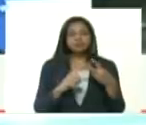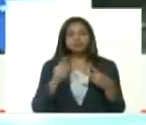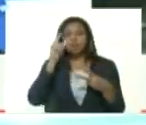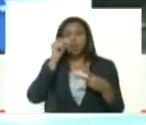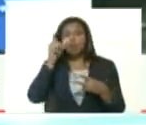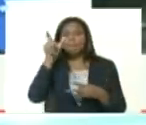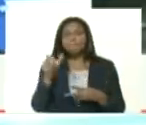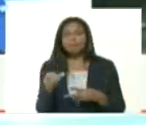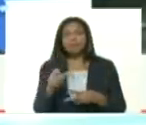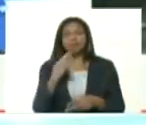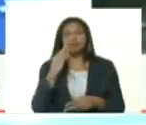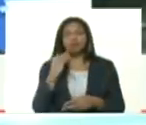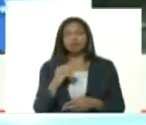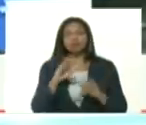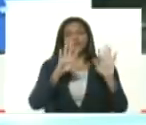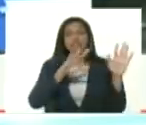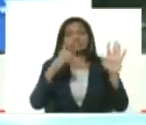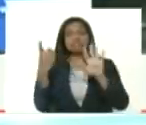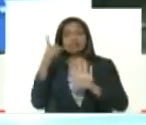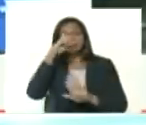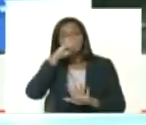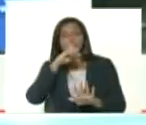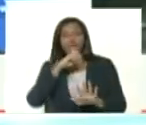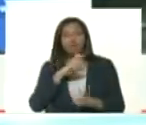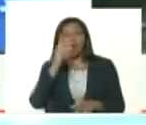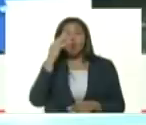masculino, muchacho de 16 años.